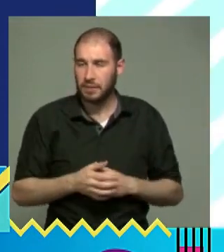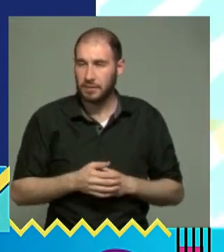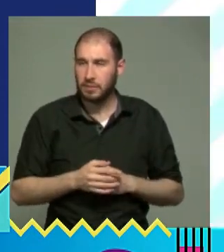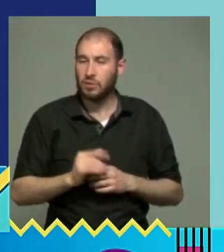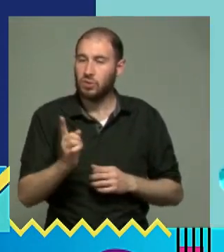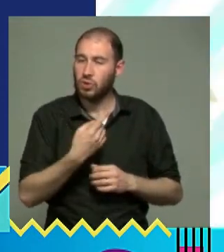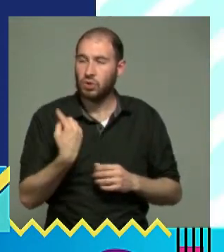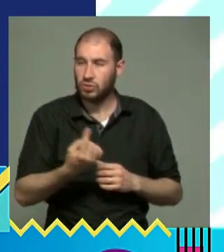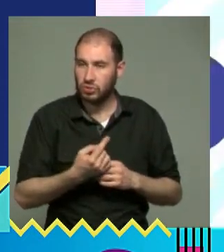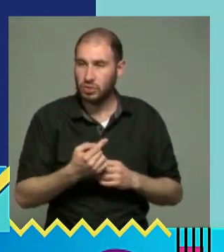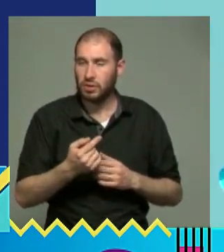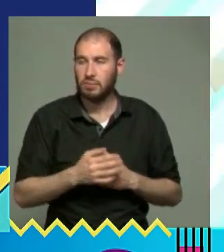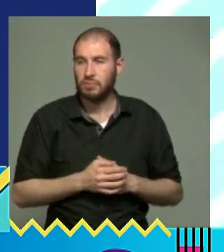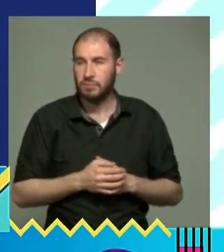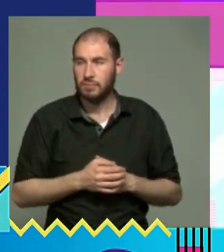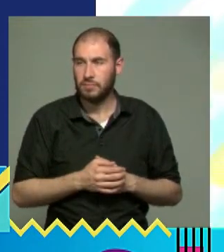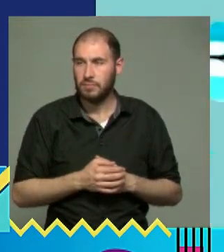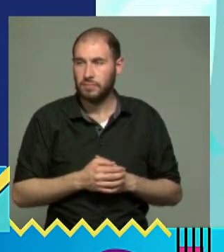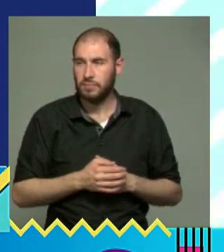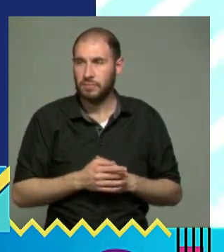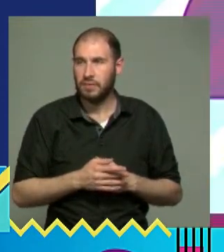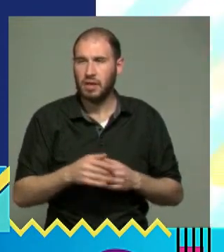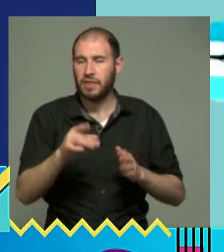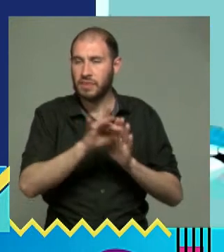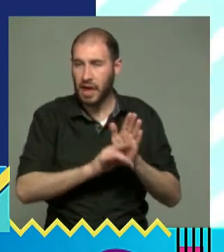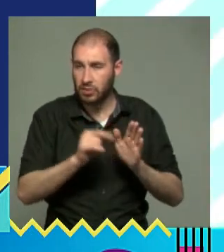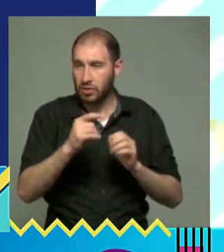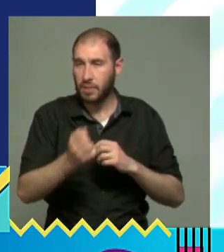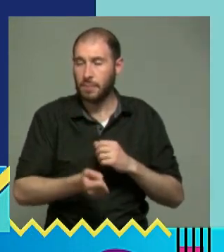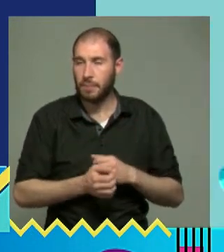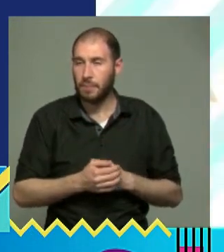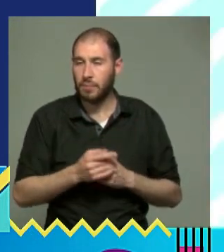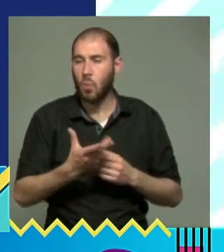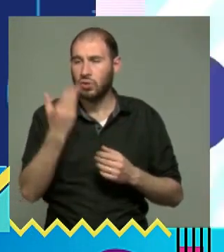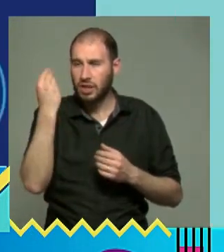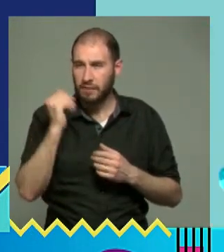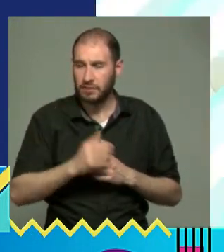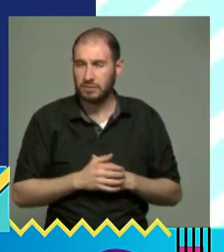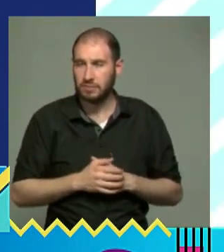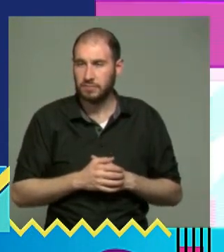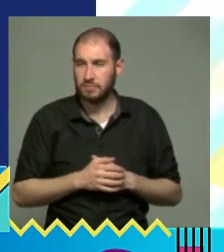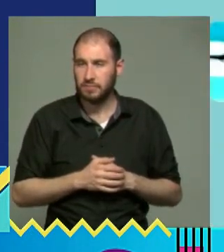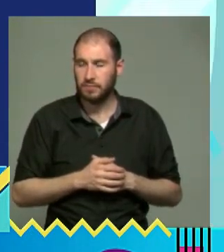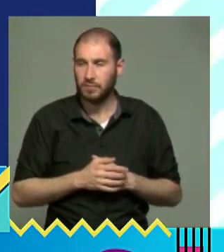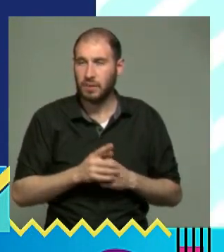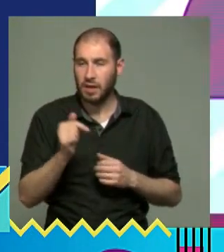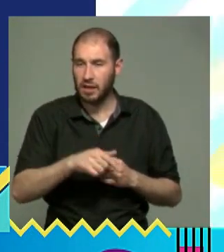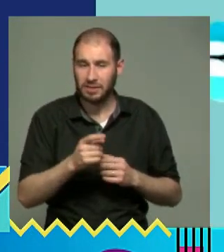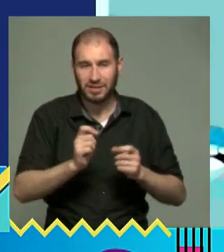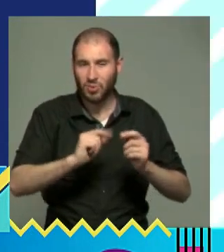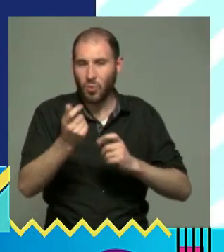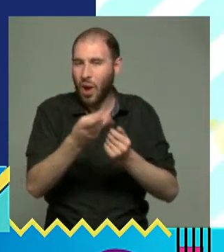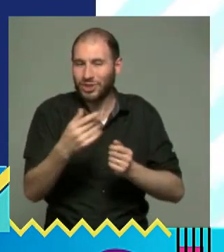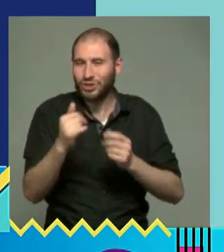queremos que deje de ser una cifra que incluso hasta en muchos casos también llega a ser incalculable,